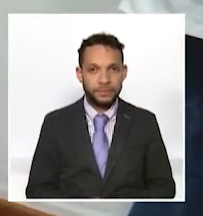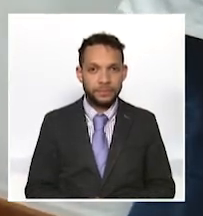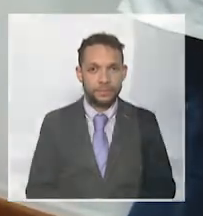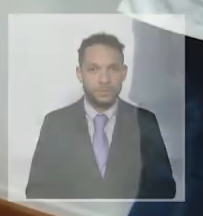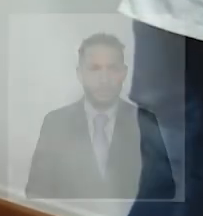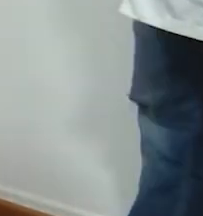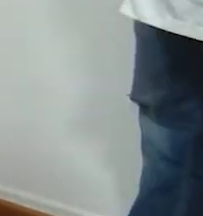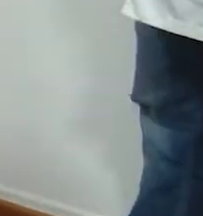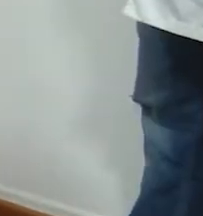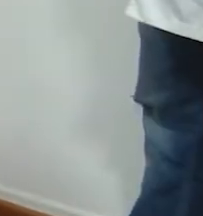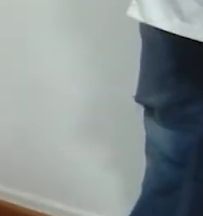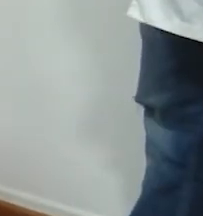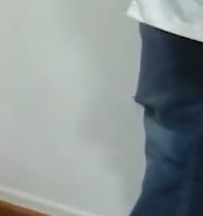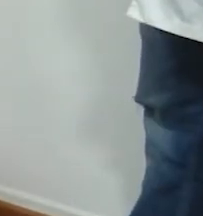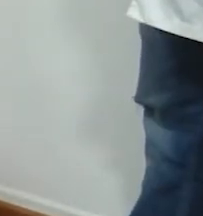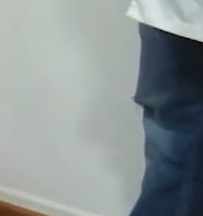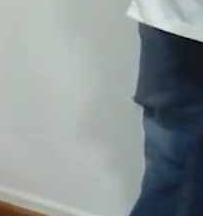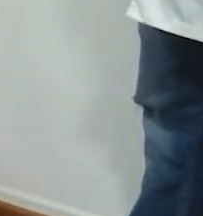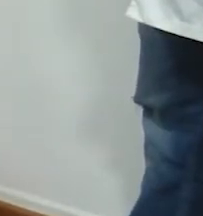Inhala.